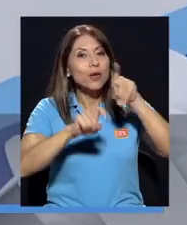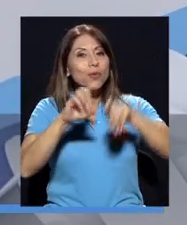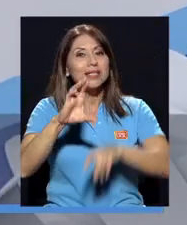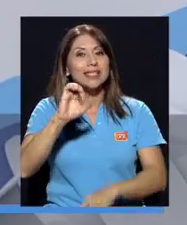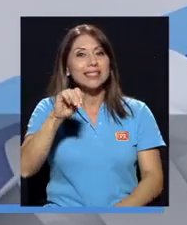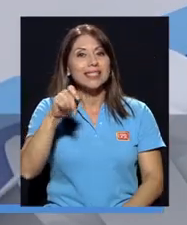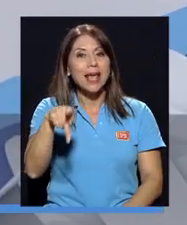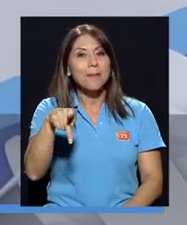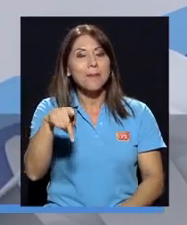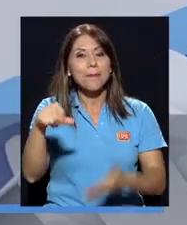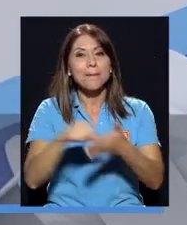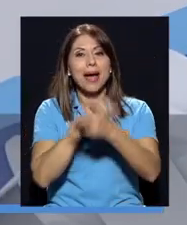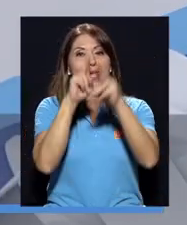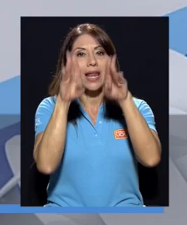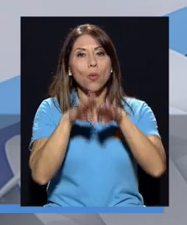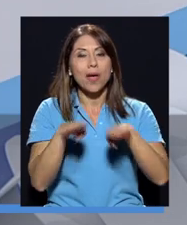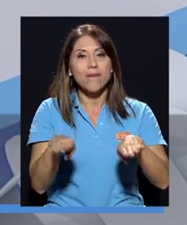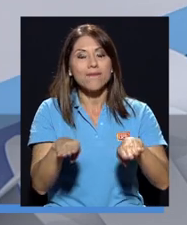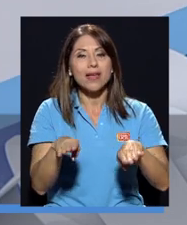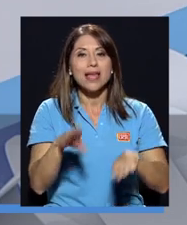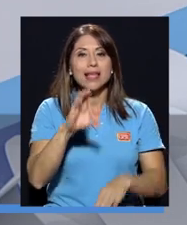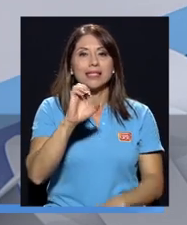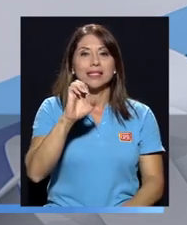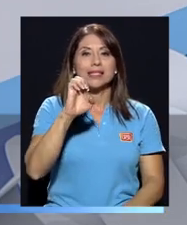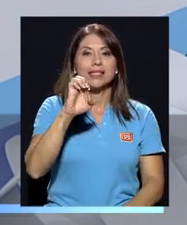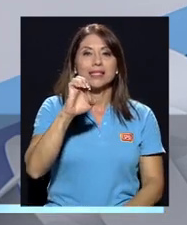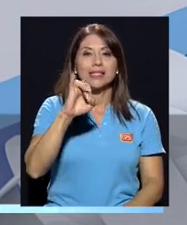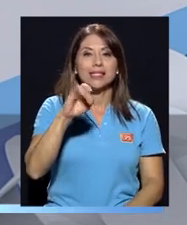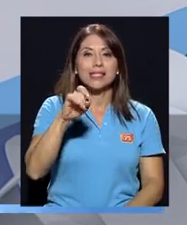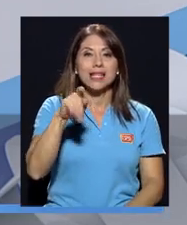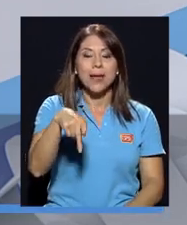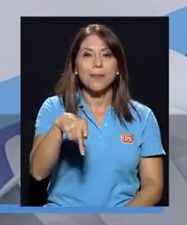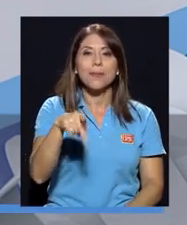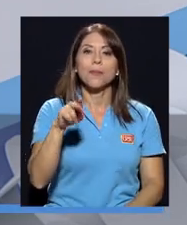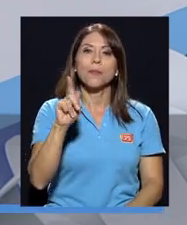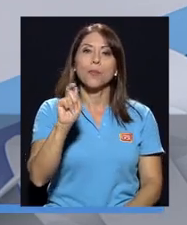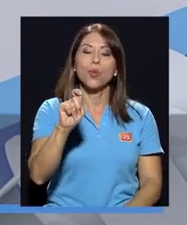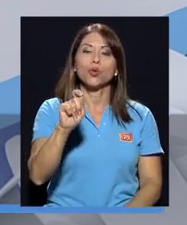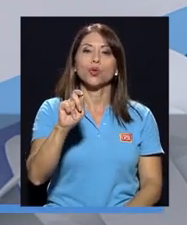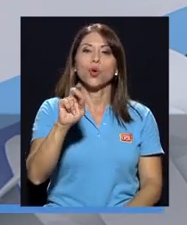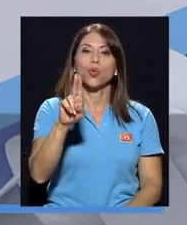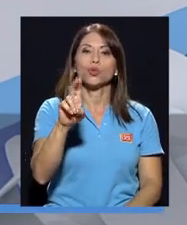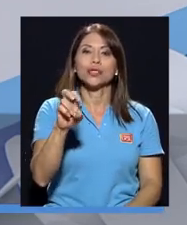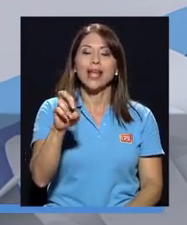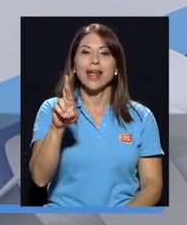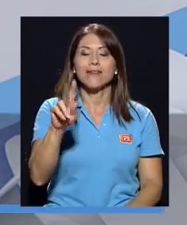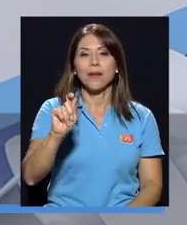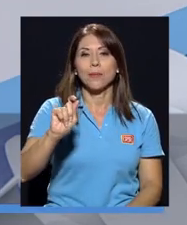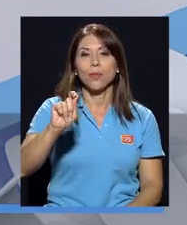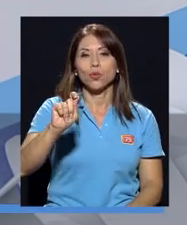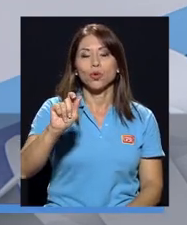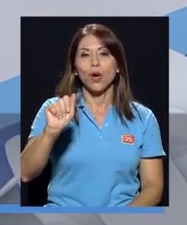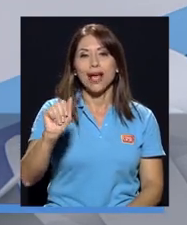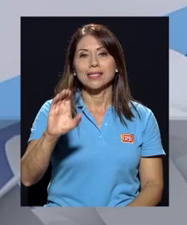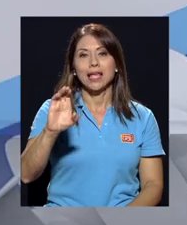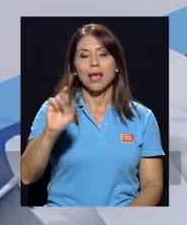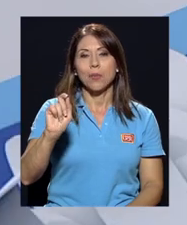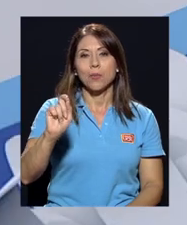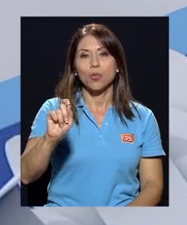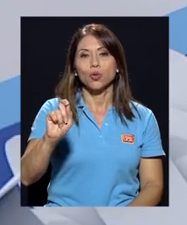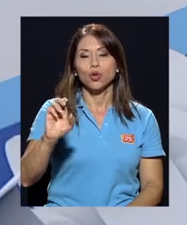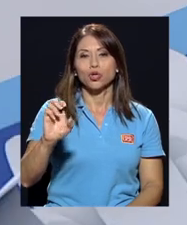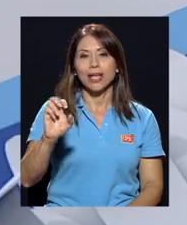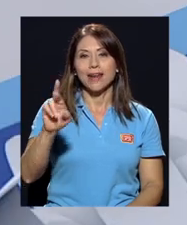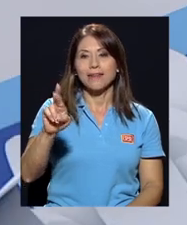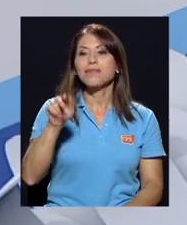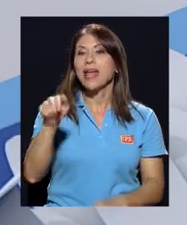en la página web nuestra en 7.0 punto hace punto cr están todos de todas las encuestas todos